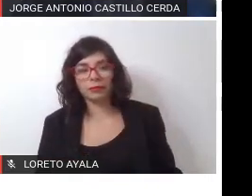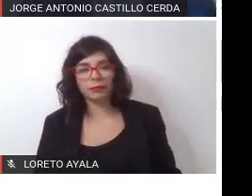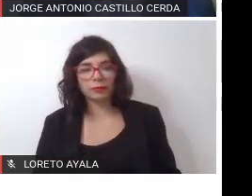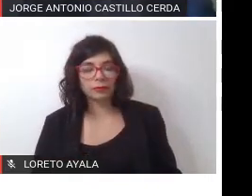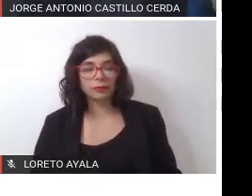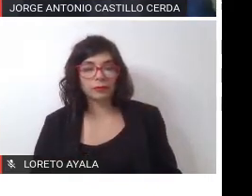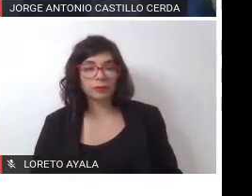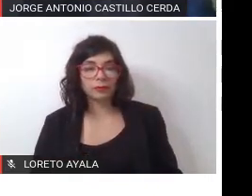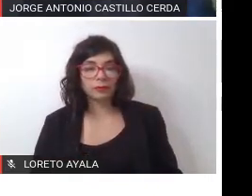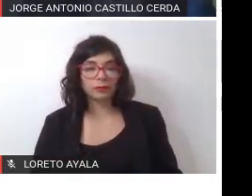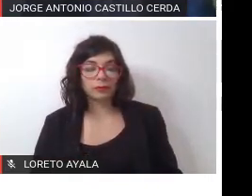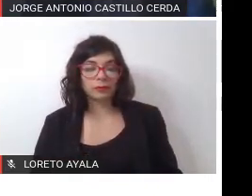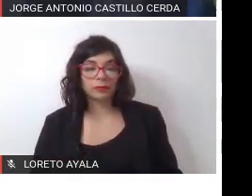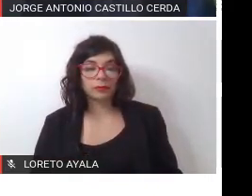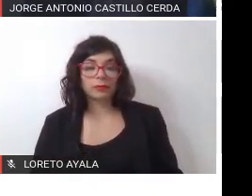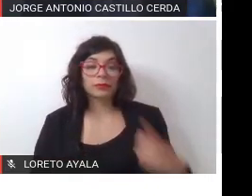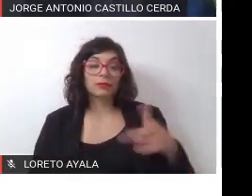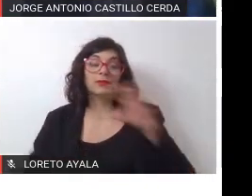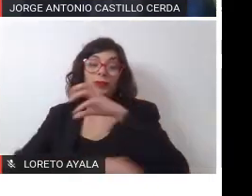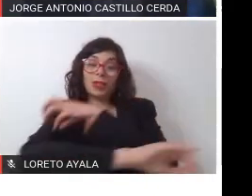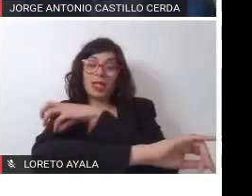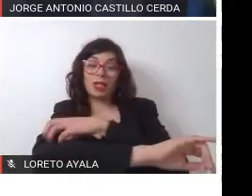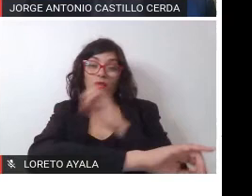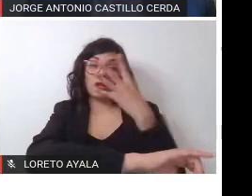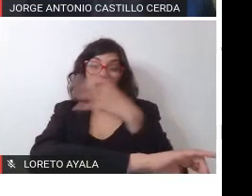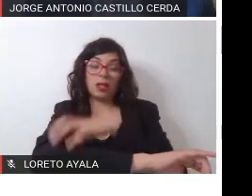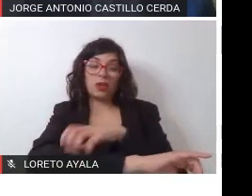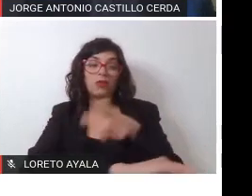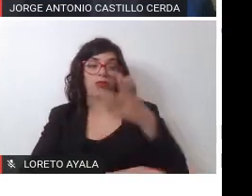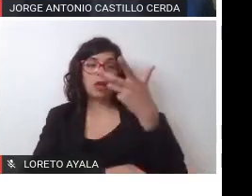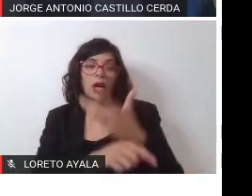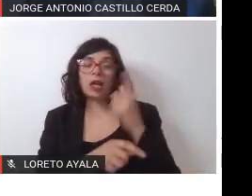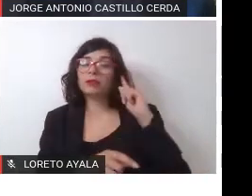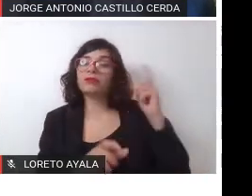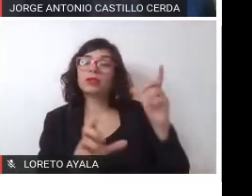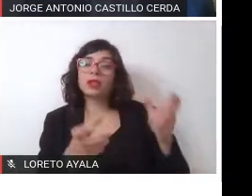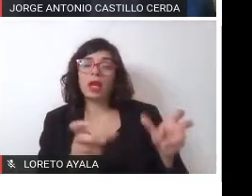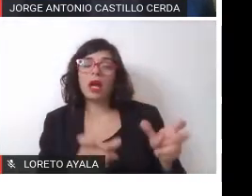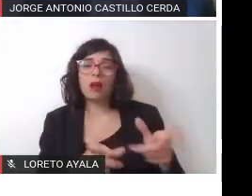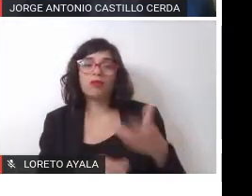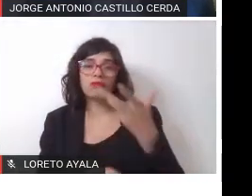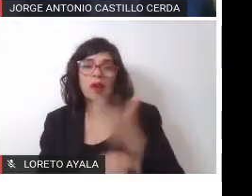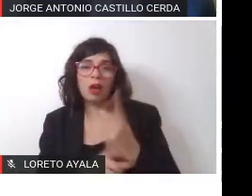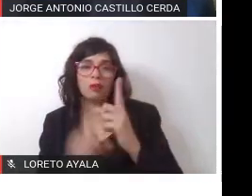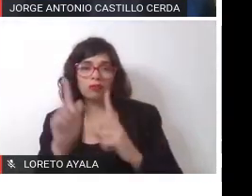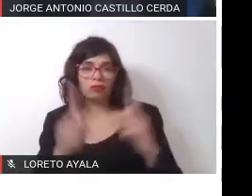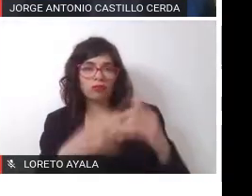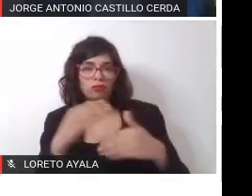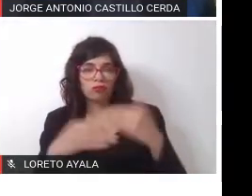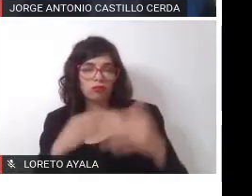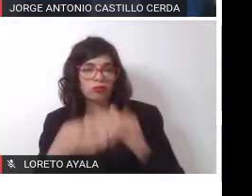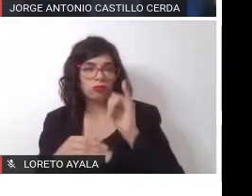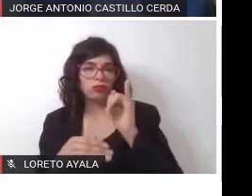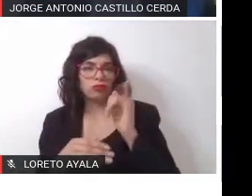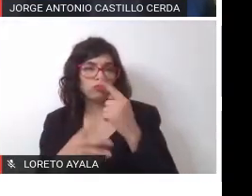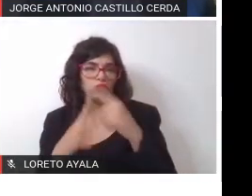En nuestra provincia son varias las radios que están activas, hasta hoy día, están activas con